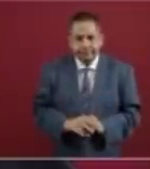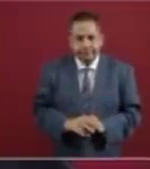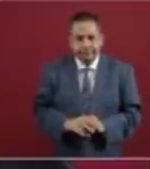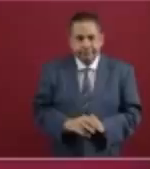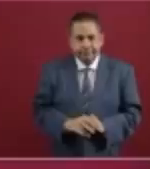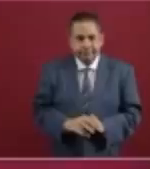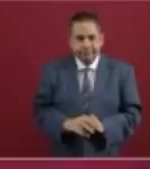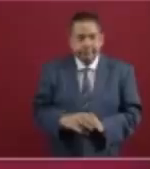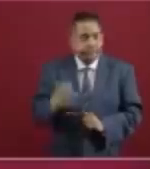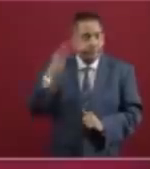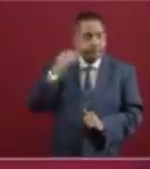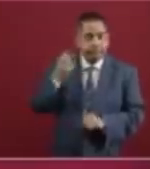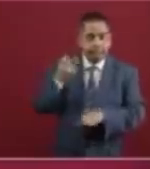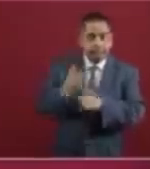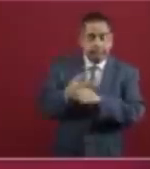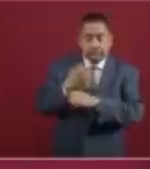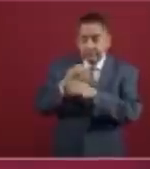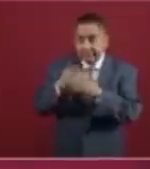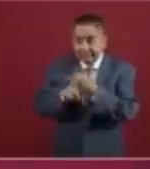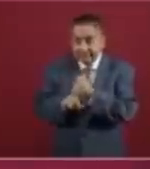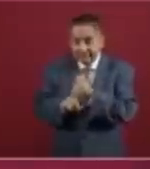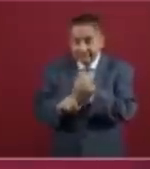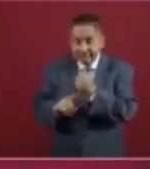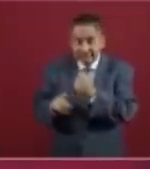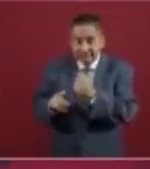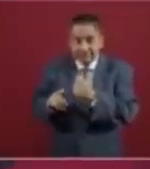De esa secretaría salieron cosas